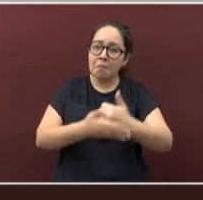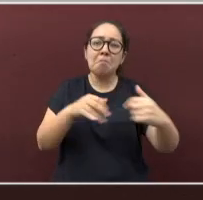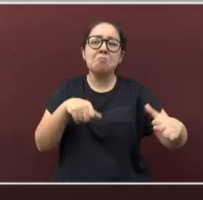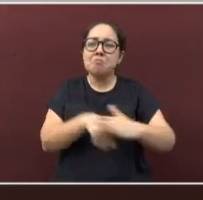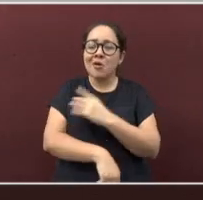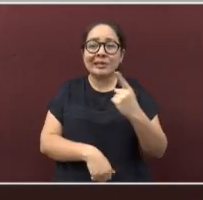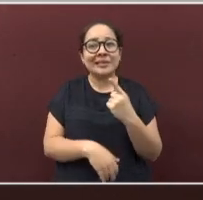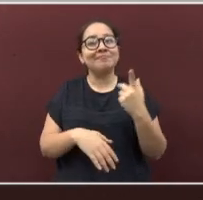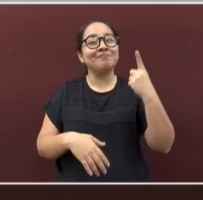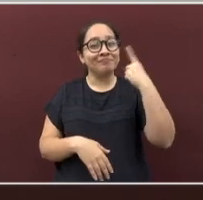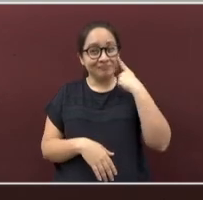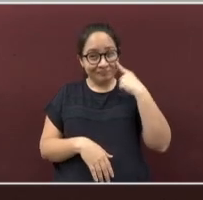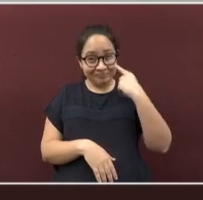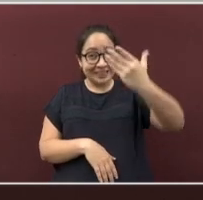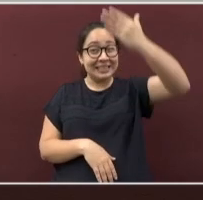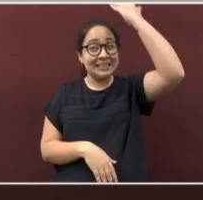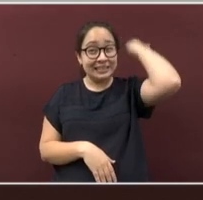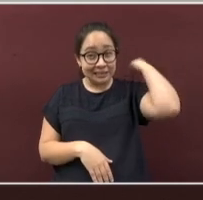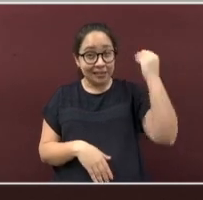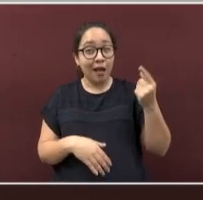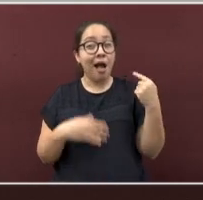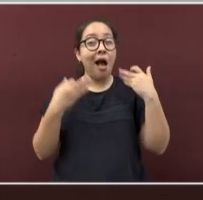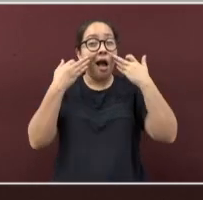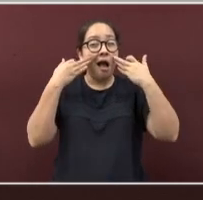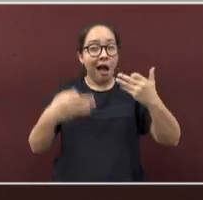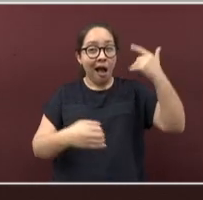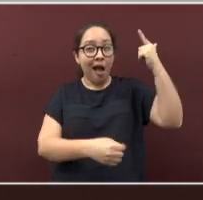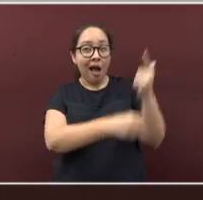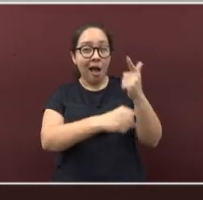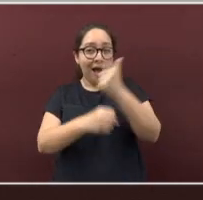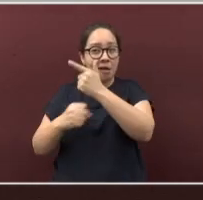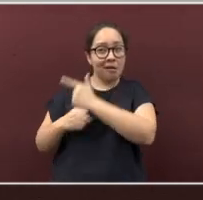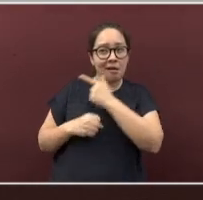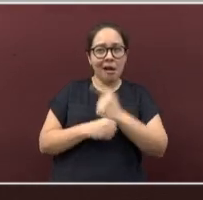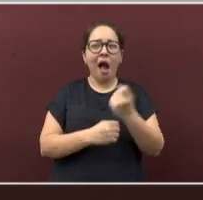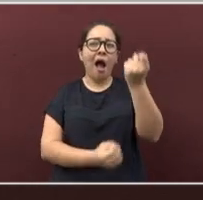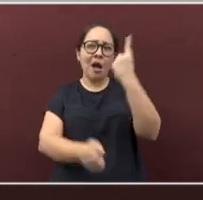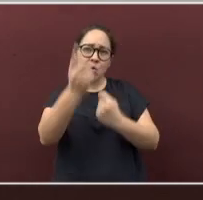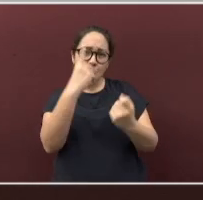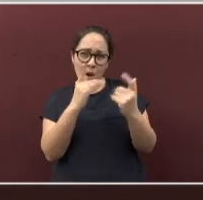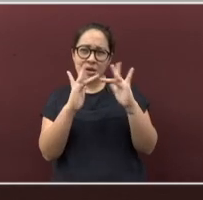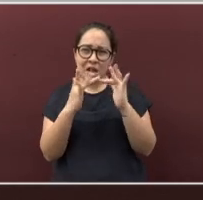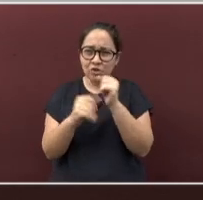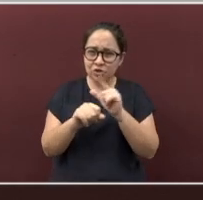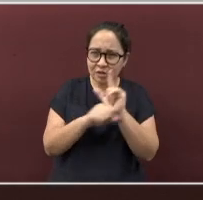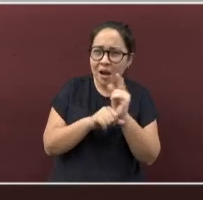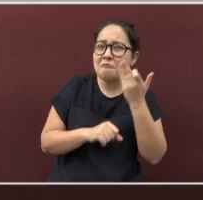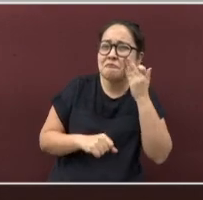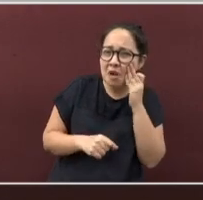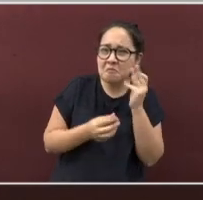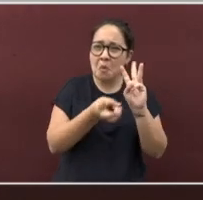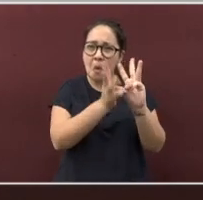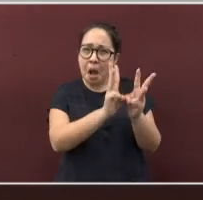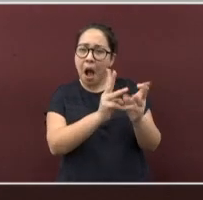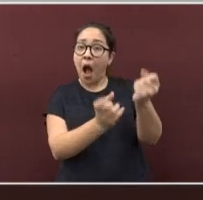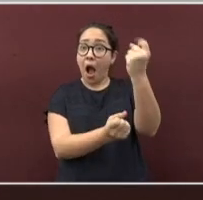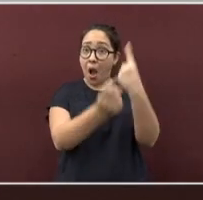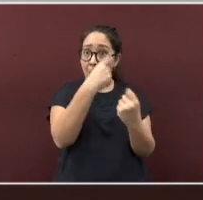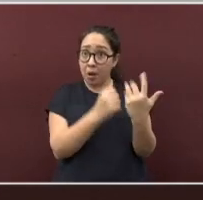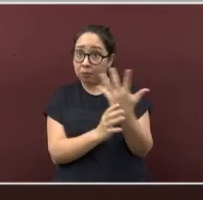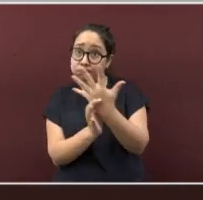lamentablemente ya hemos observado en redes sociales información sobre medicamentos